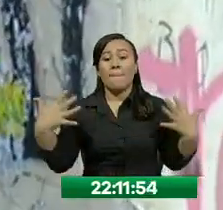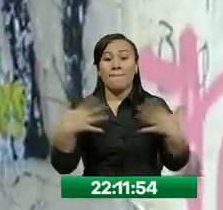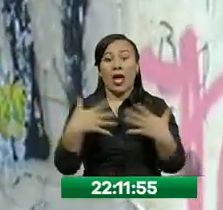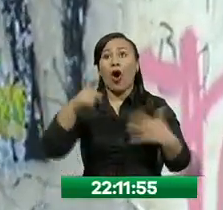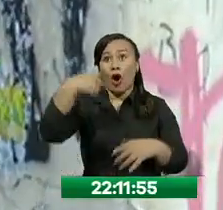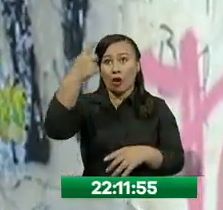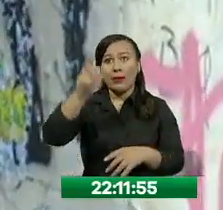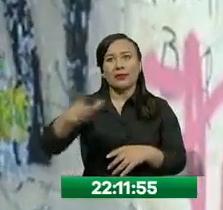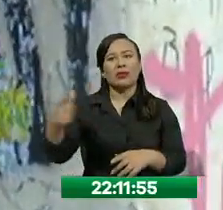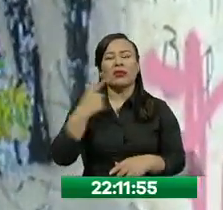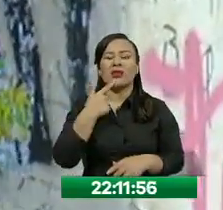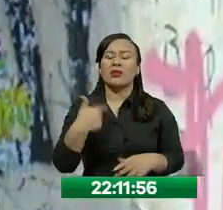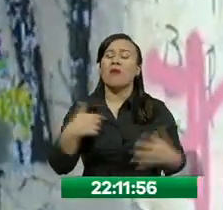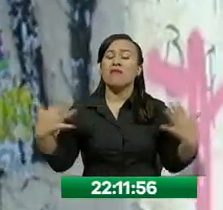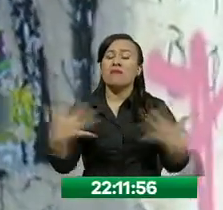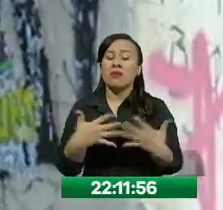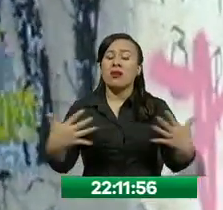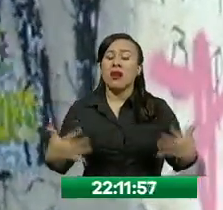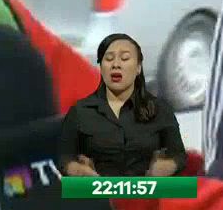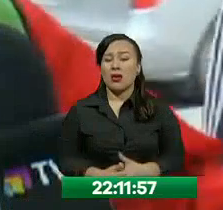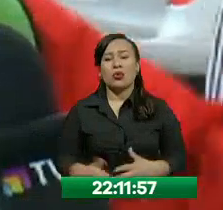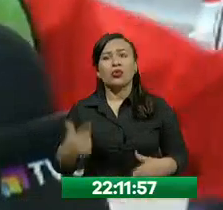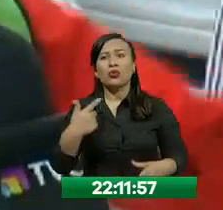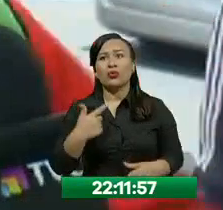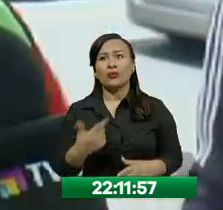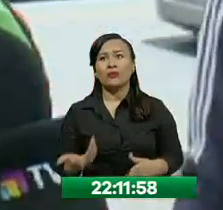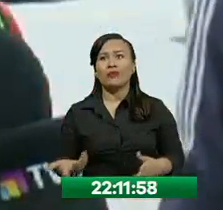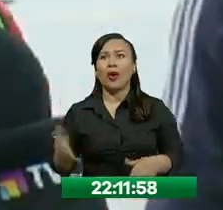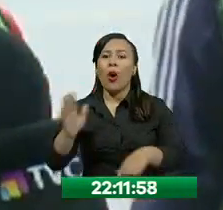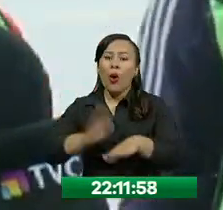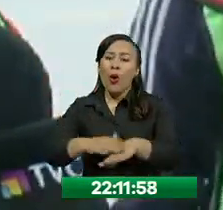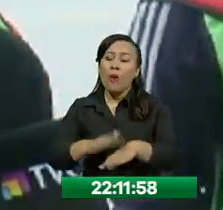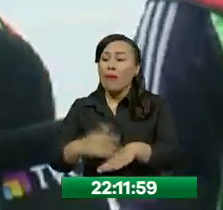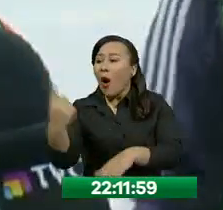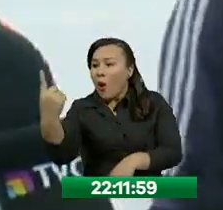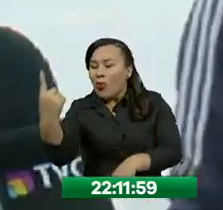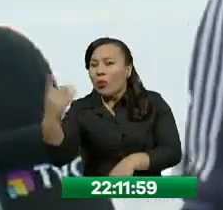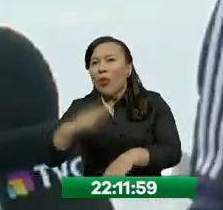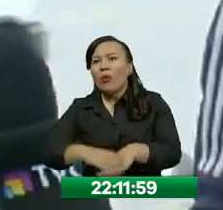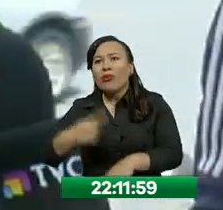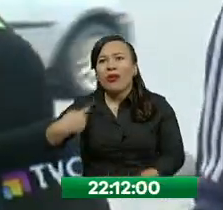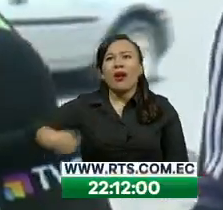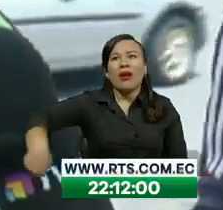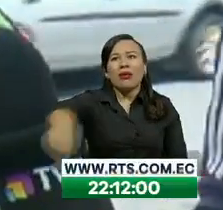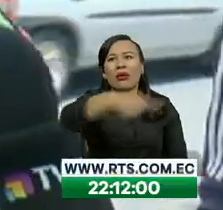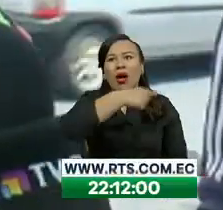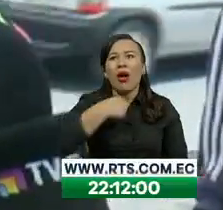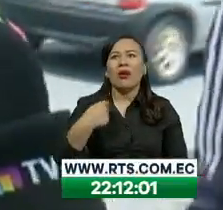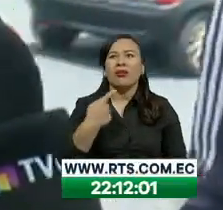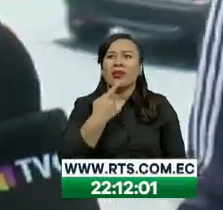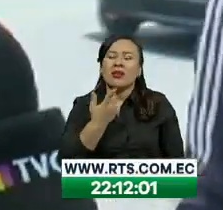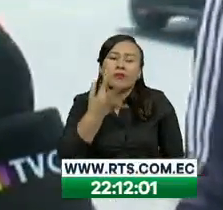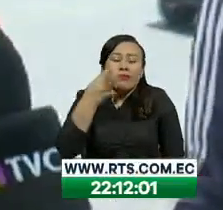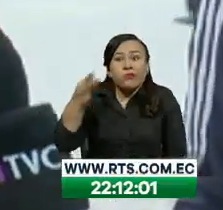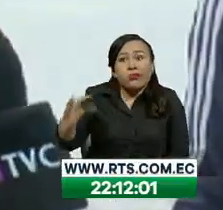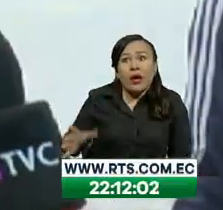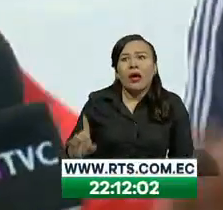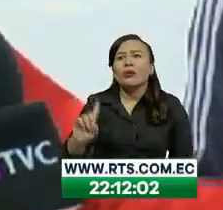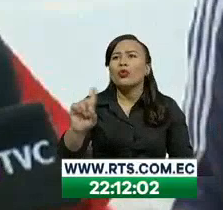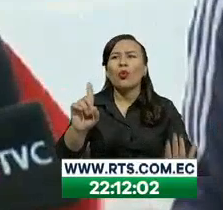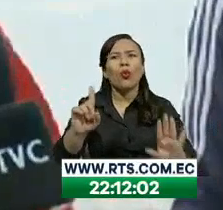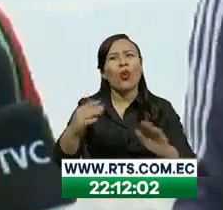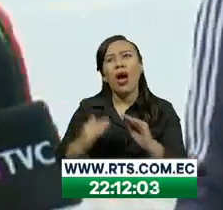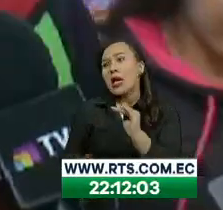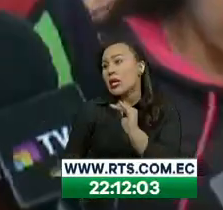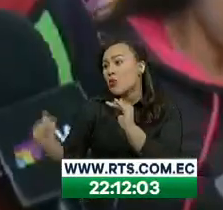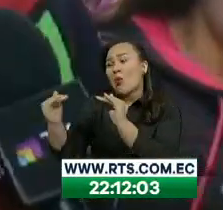perjudique el trabajo que ellos realizan de manera honrada. Por uno pagan todos, pero que vamos a darnos cuenta de que todos no